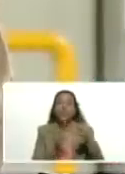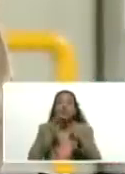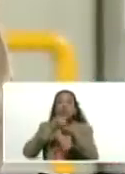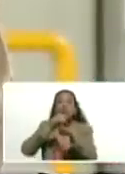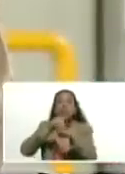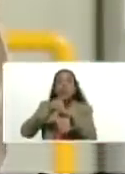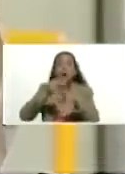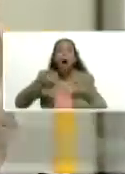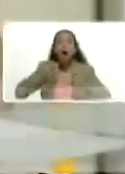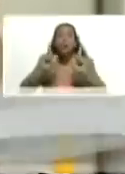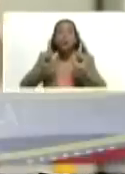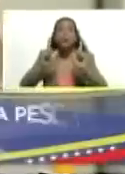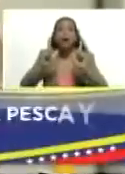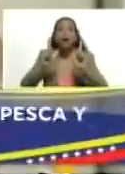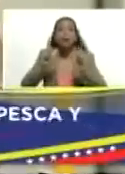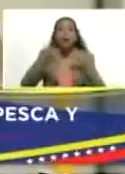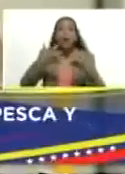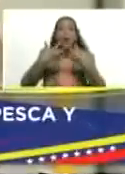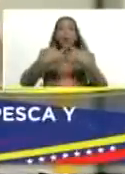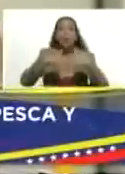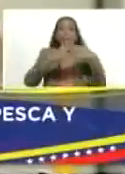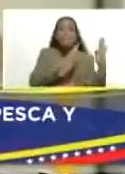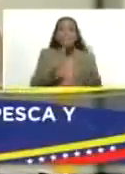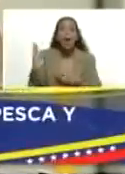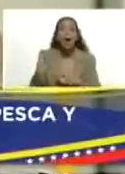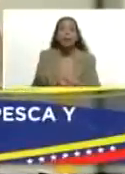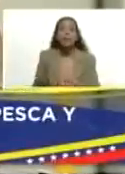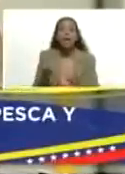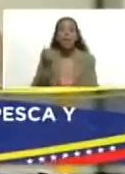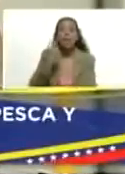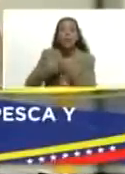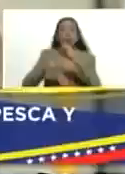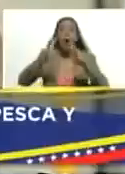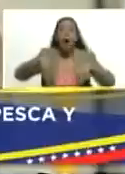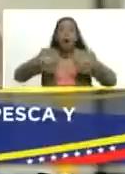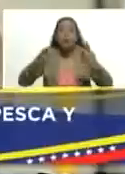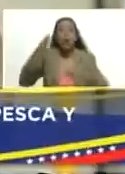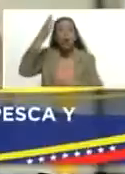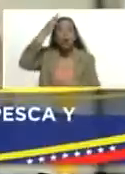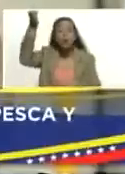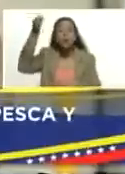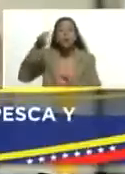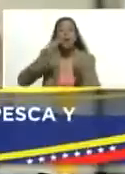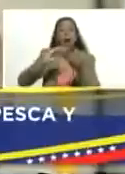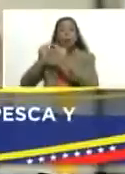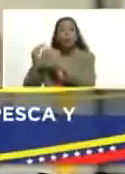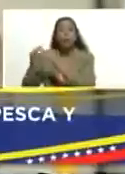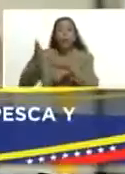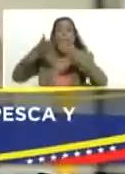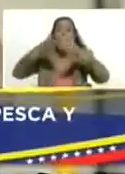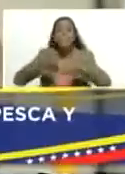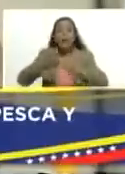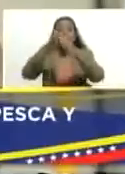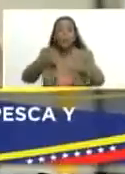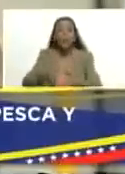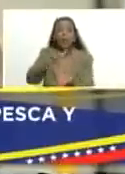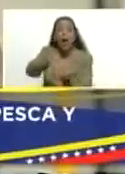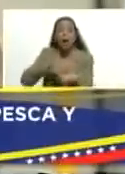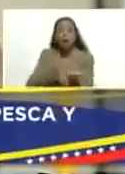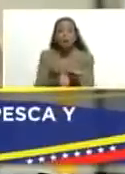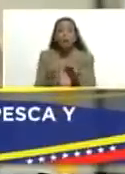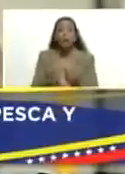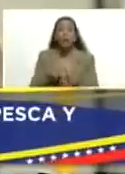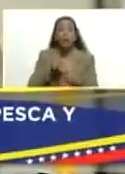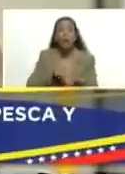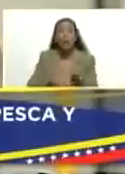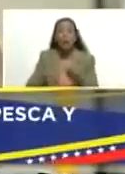solicitud de autorización para la implementación del Plan Nacional de Renovación de los Consejos del Poder Popular de Pescadores y Acuicultores, el